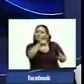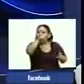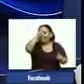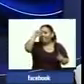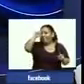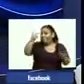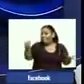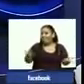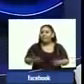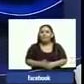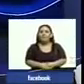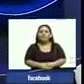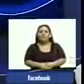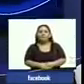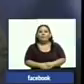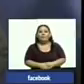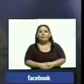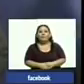administración.